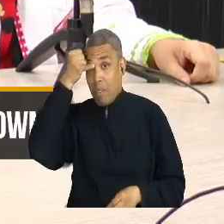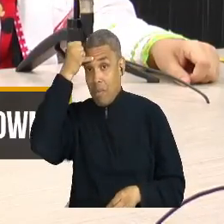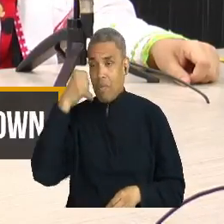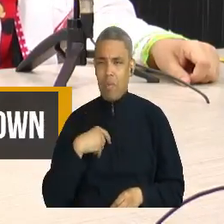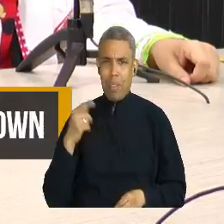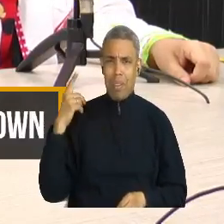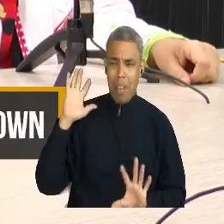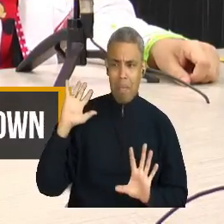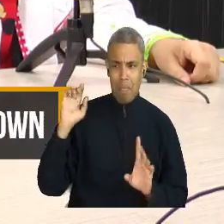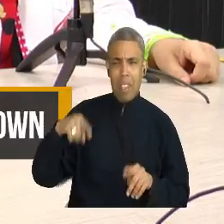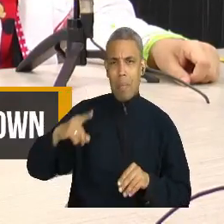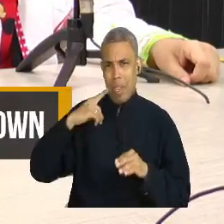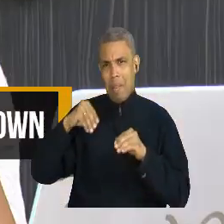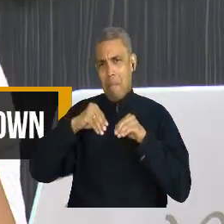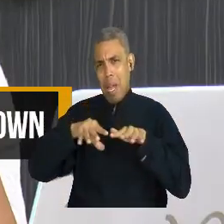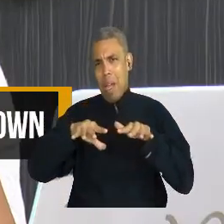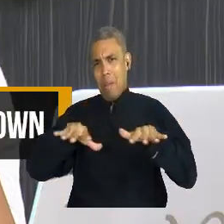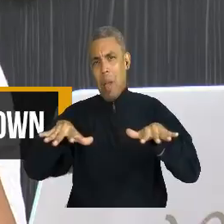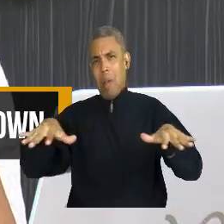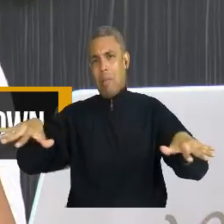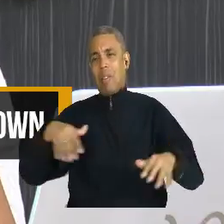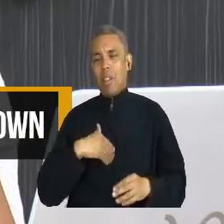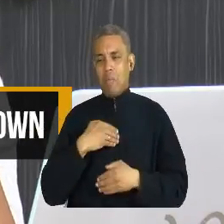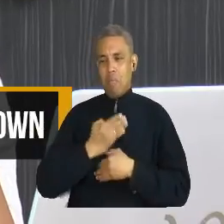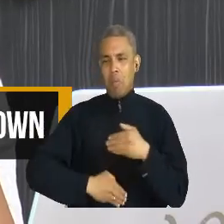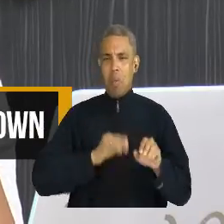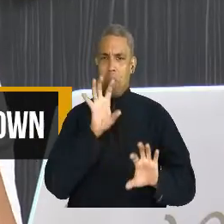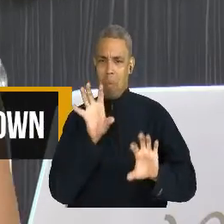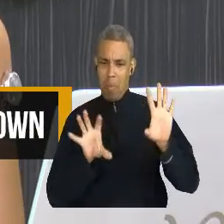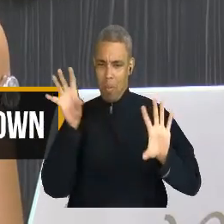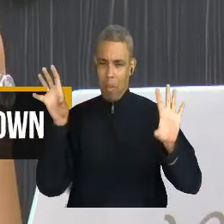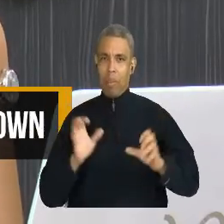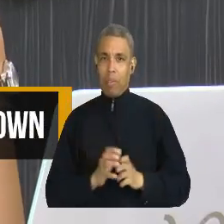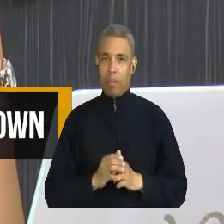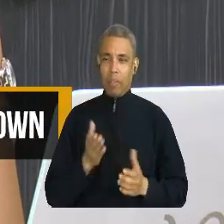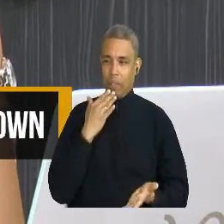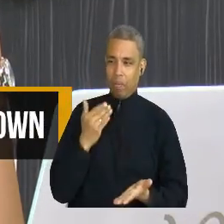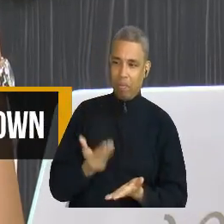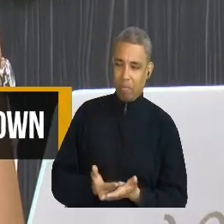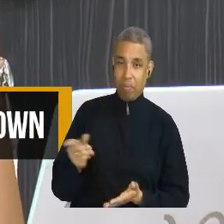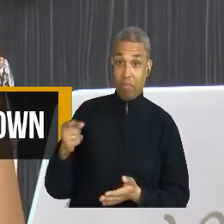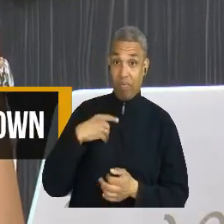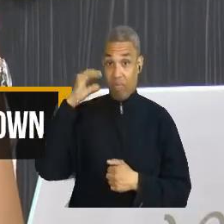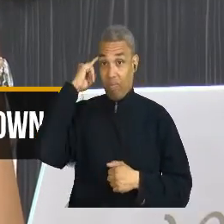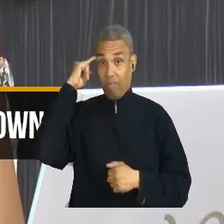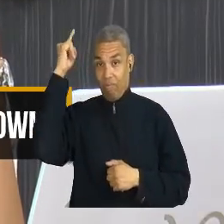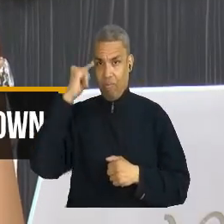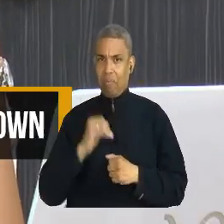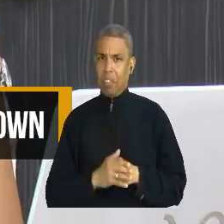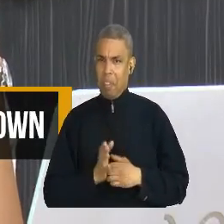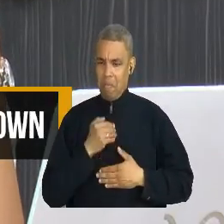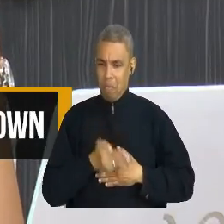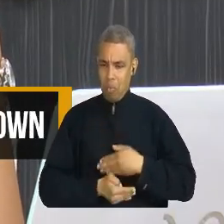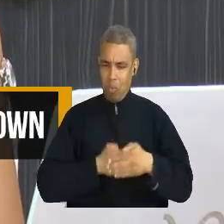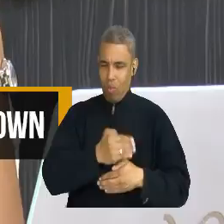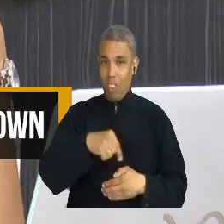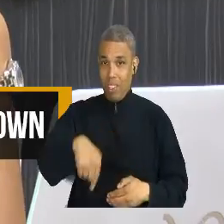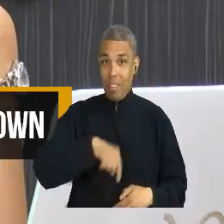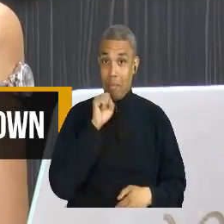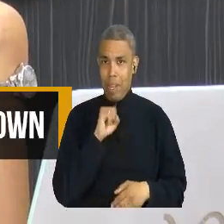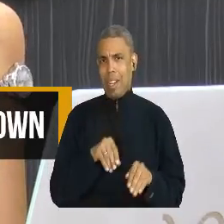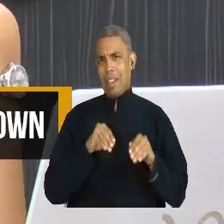Y créanme que nosotros estamos felices de tenerlos con nosotros, de saber que esas iniciativas van a darse en nuestra ciudad y